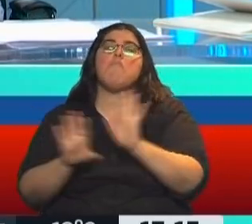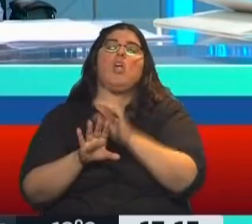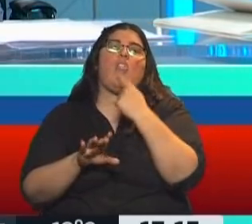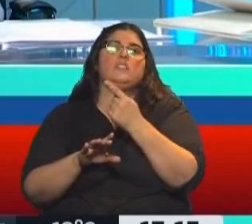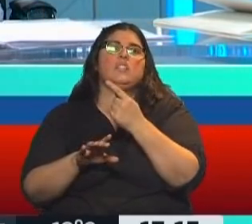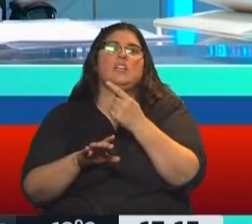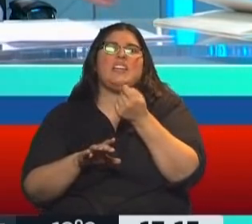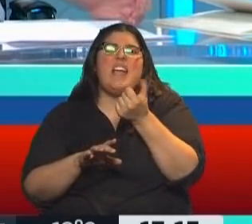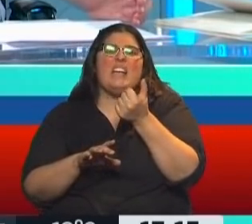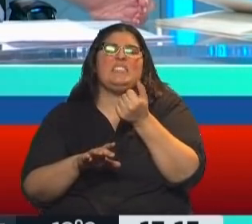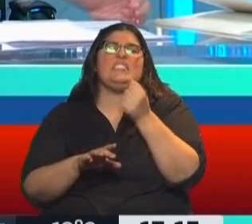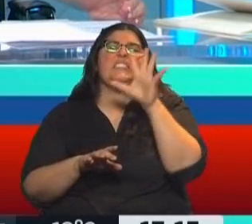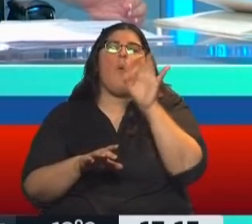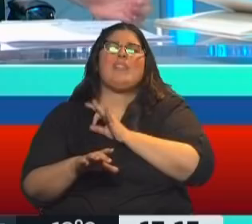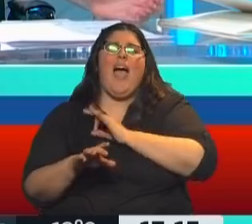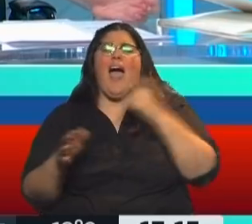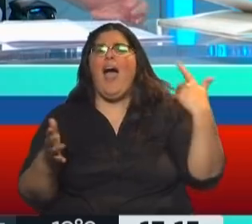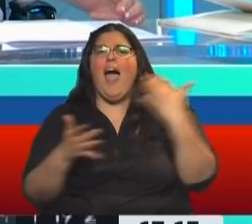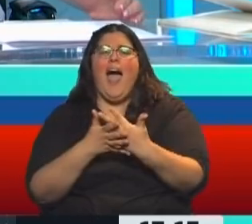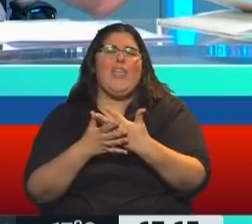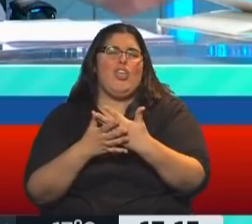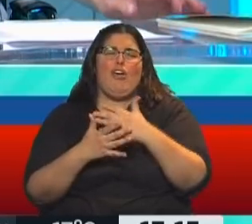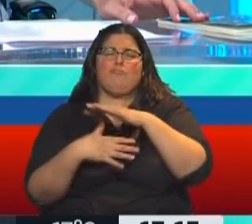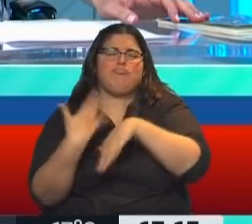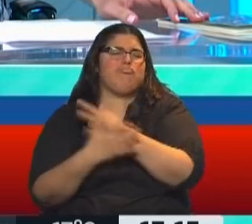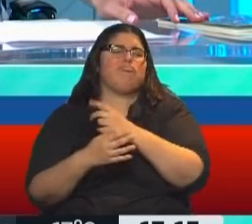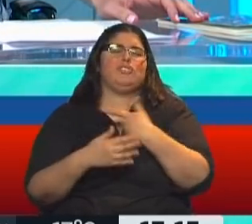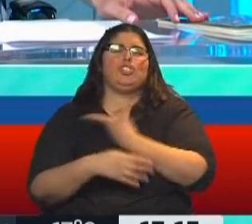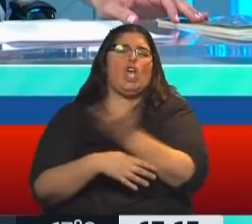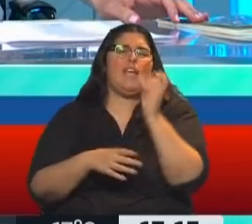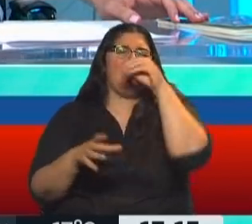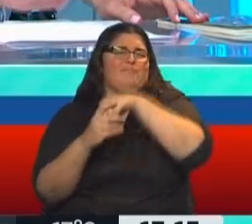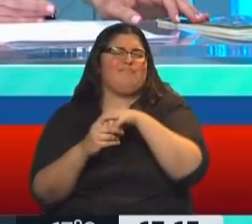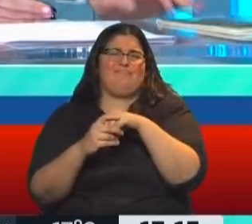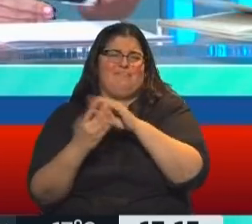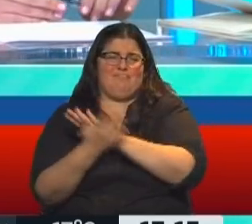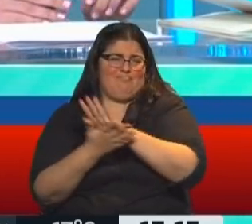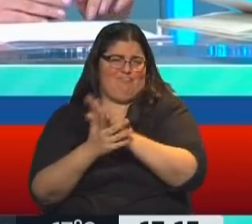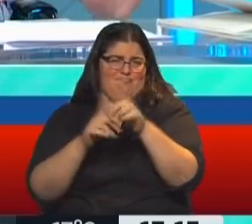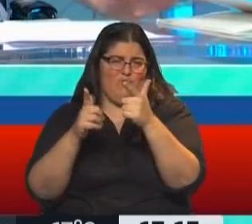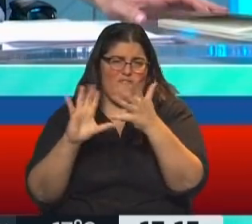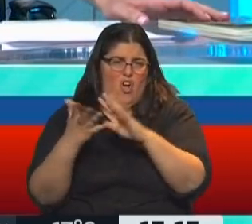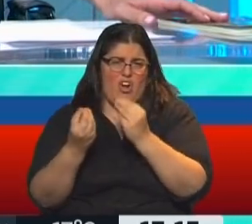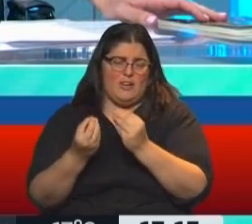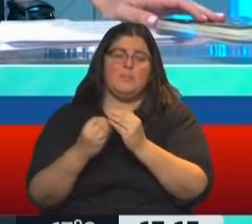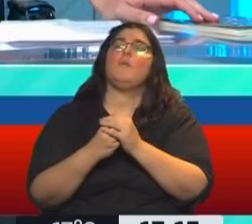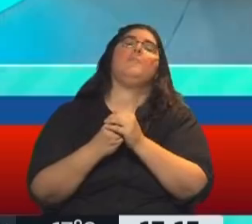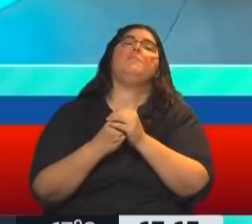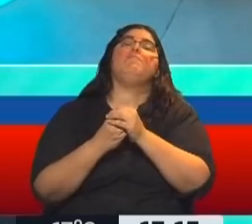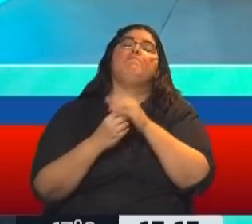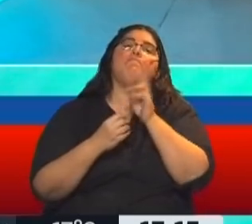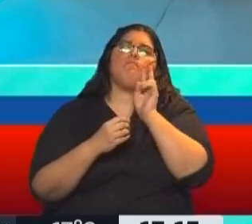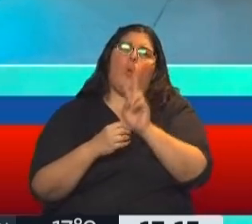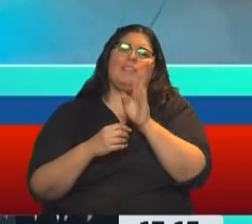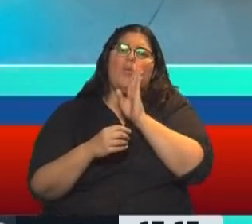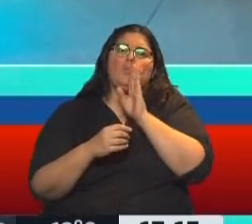profunda tensión social que no se resuelve de ninguna manera, y esto estamos viendo que incluso con la posición de Estados Unidos